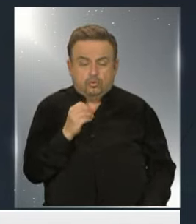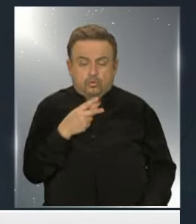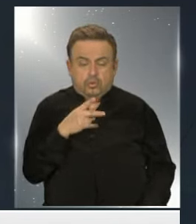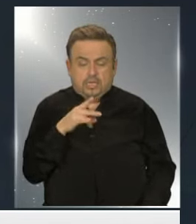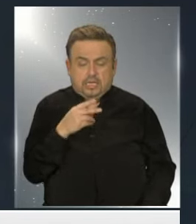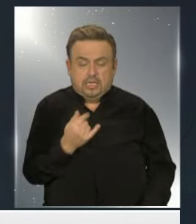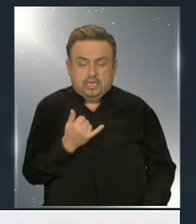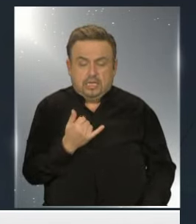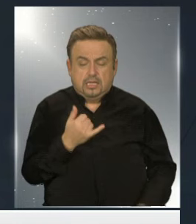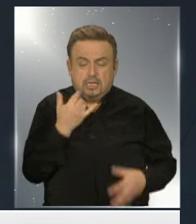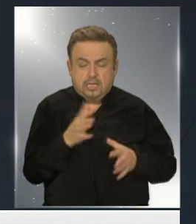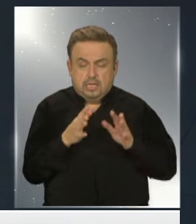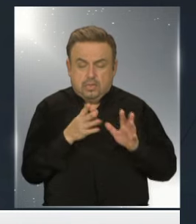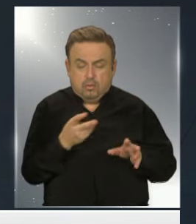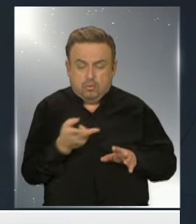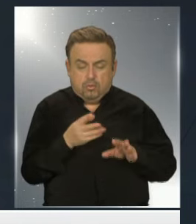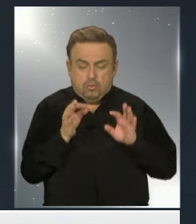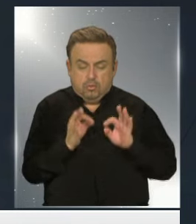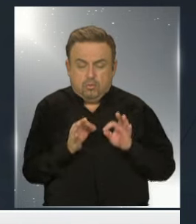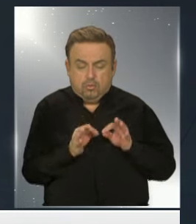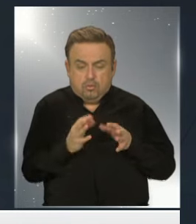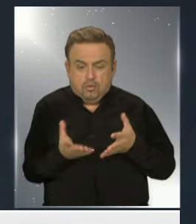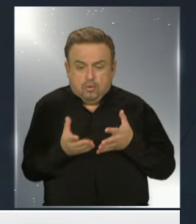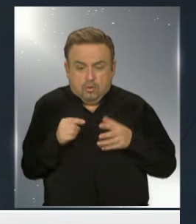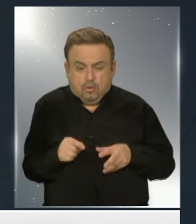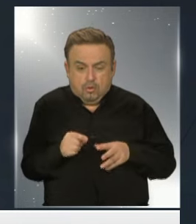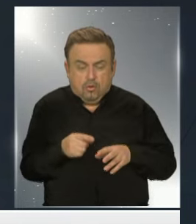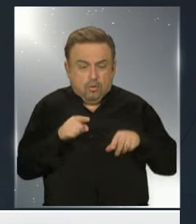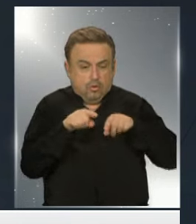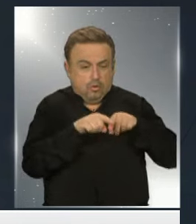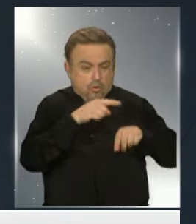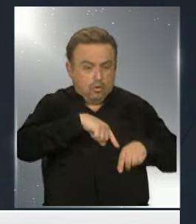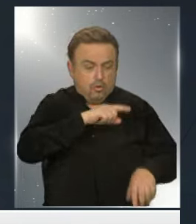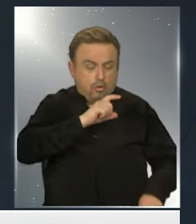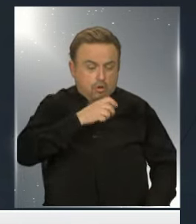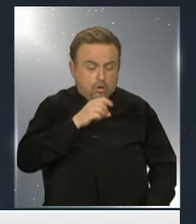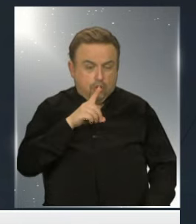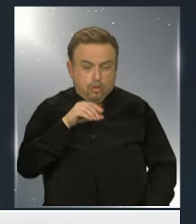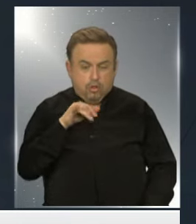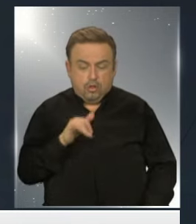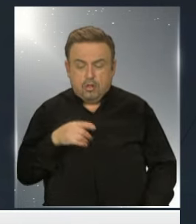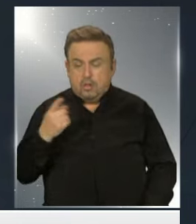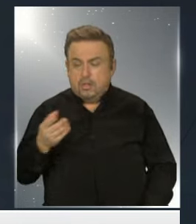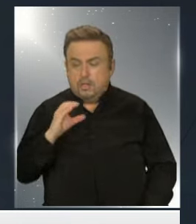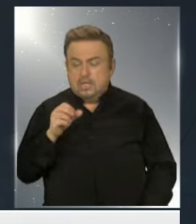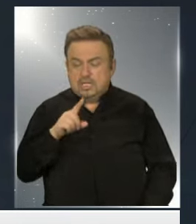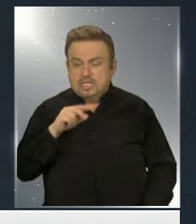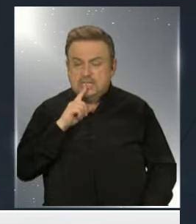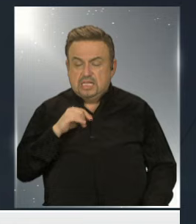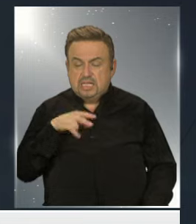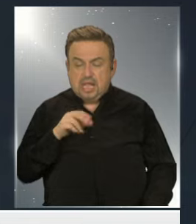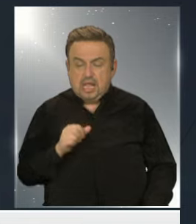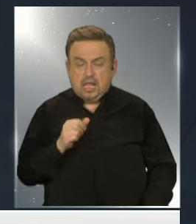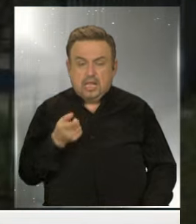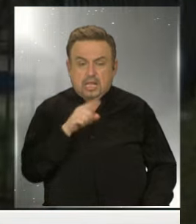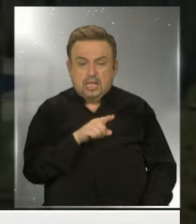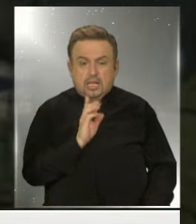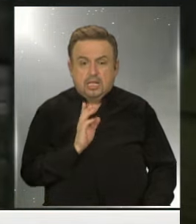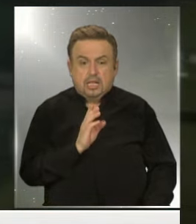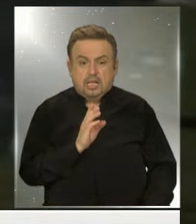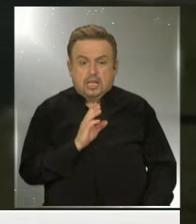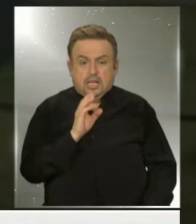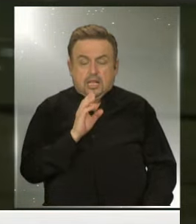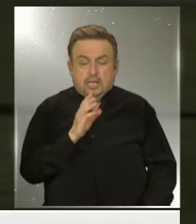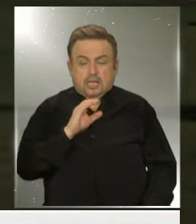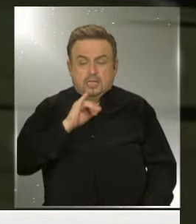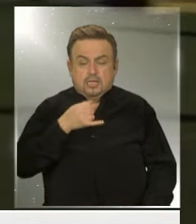Cornejo. Casi a la par, las parejas de ambos, las hermanas Godoy Olivos, Cristina Andrea y Joana Yasmín. Son los que